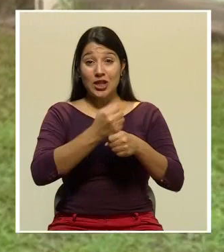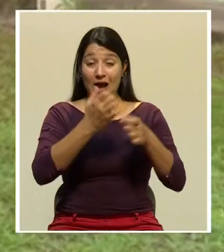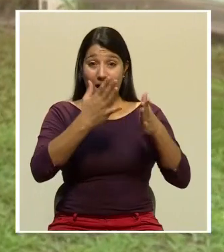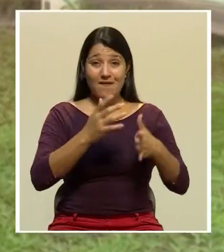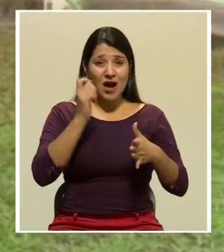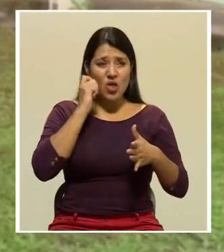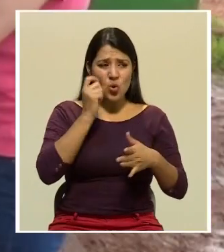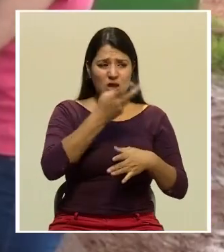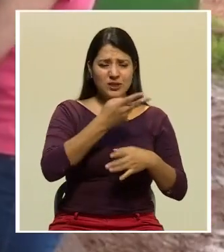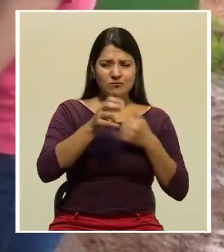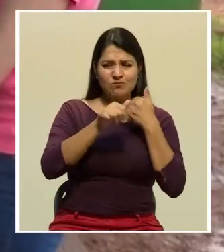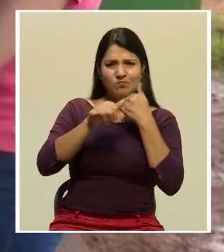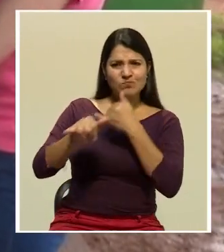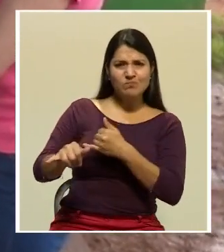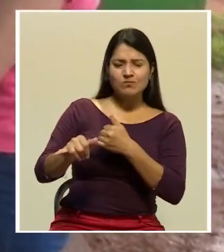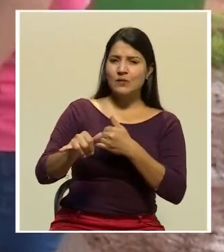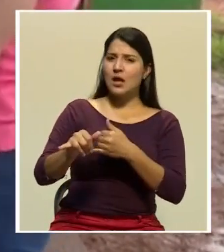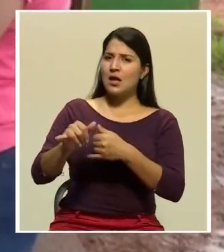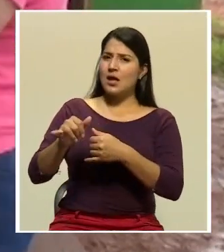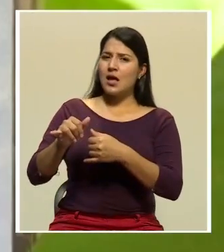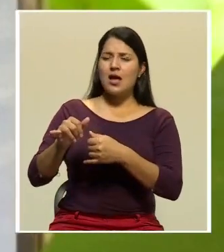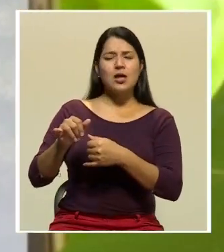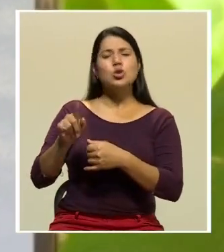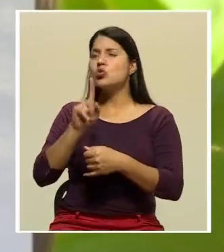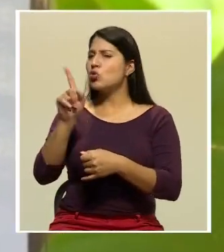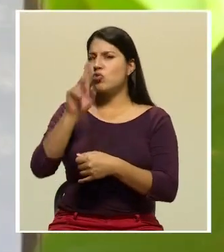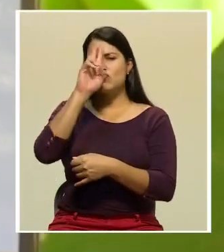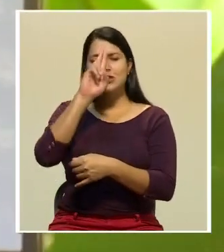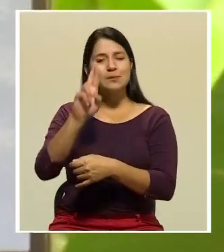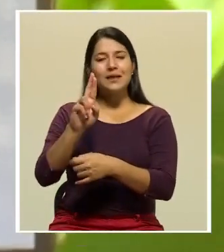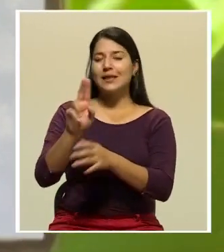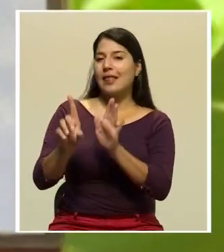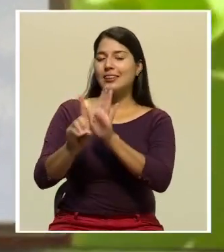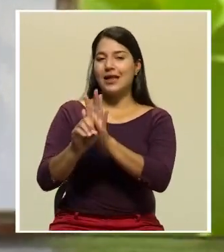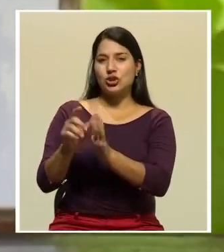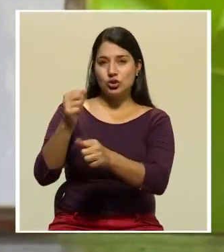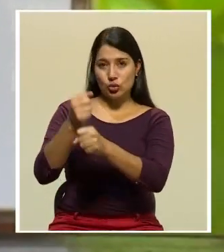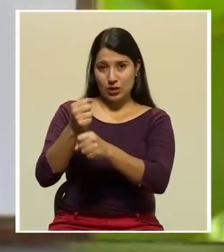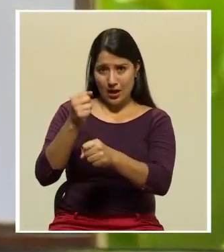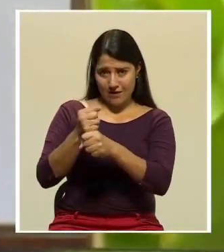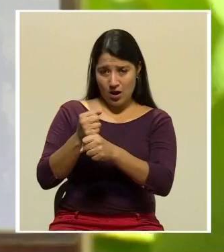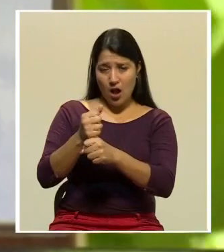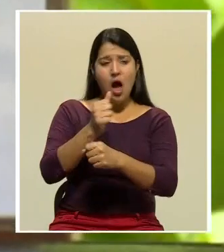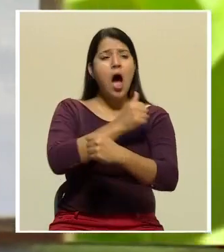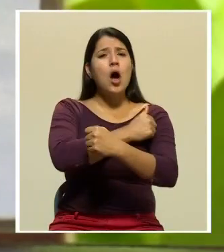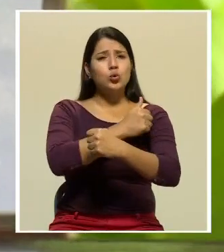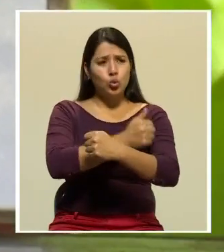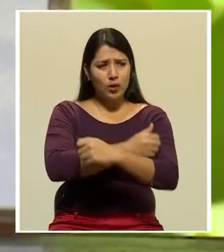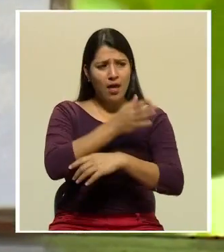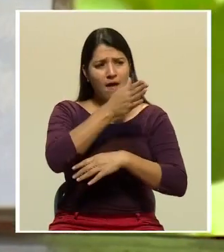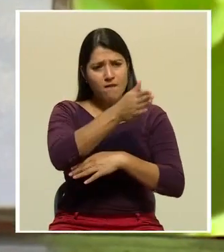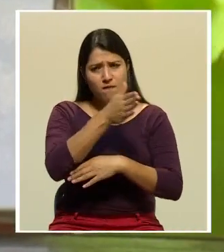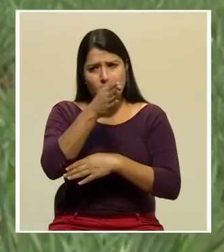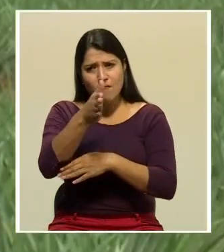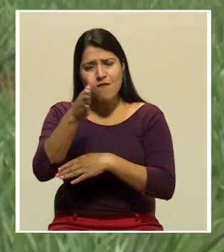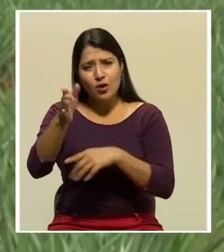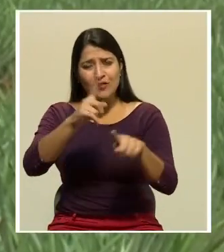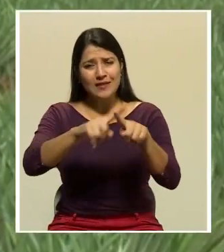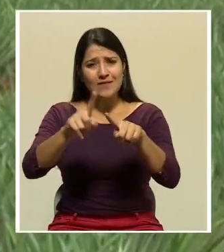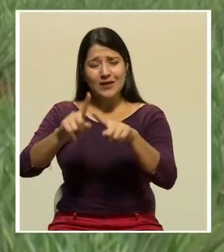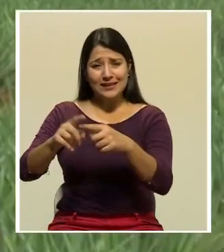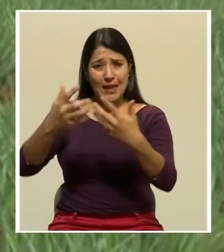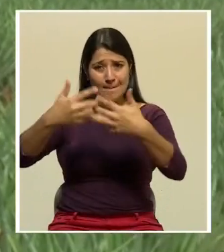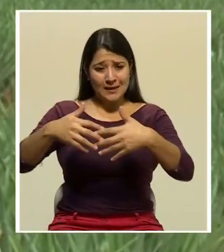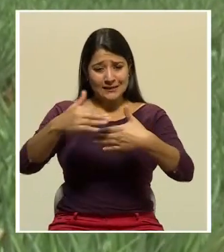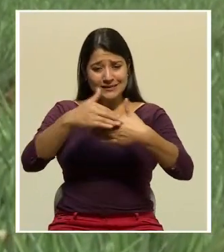prácticas abusivas laborales. Pese a que las autoridades realizaron distintas inspecciones a empresas dedicadas al monocultivo en la zona norte, desde